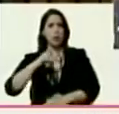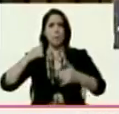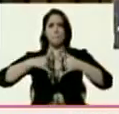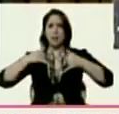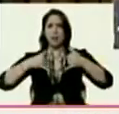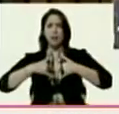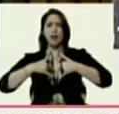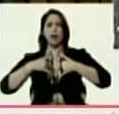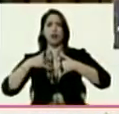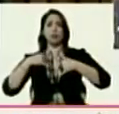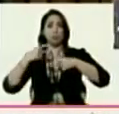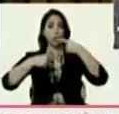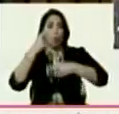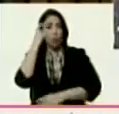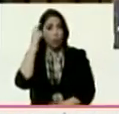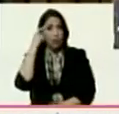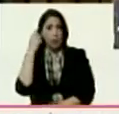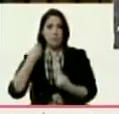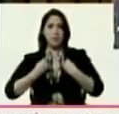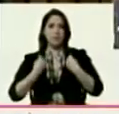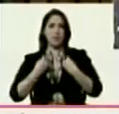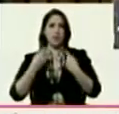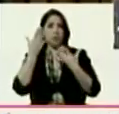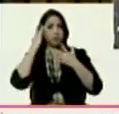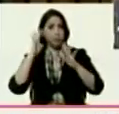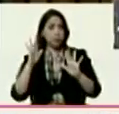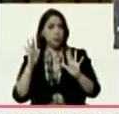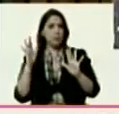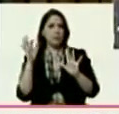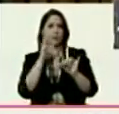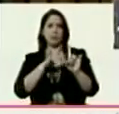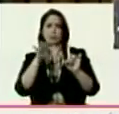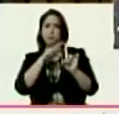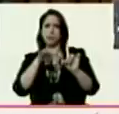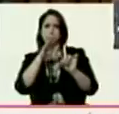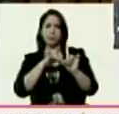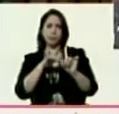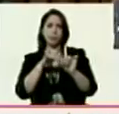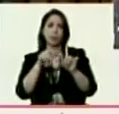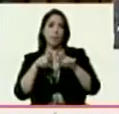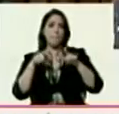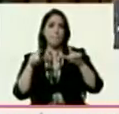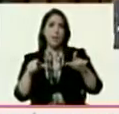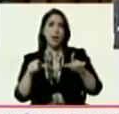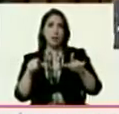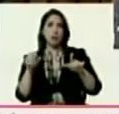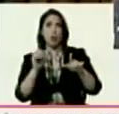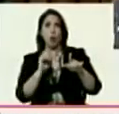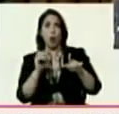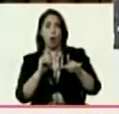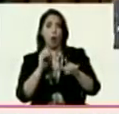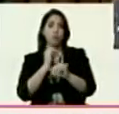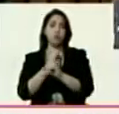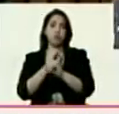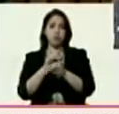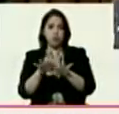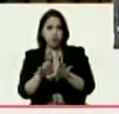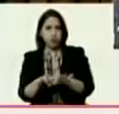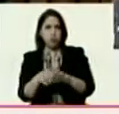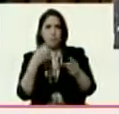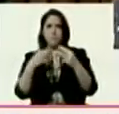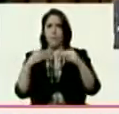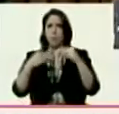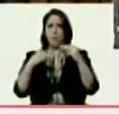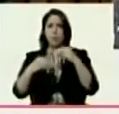diario acontecer, tratando de dar apariencia verdadera al espacio de redes o virtual, con lo cual